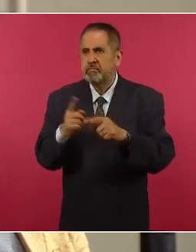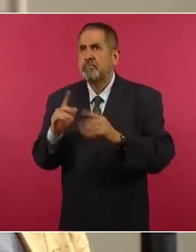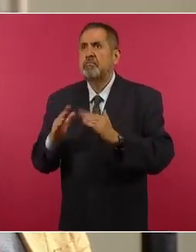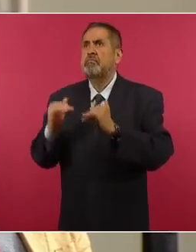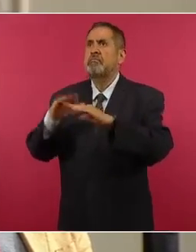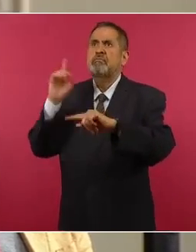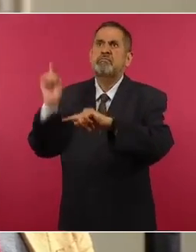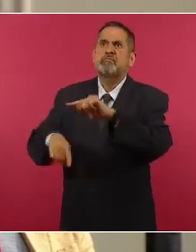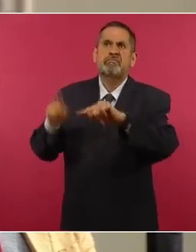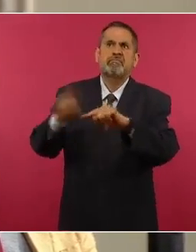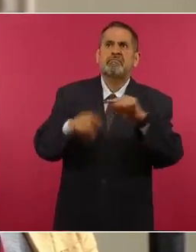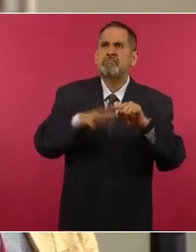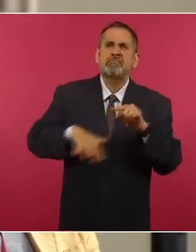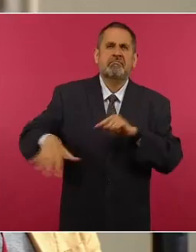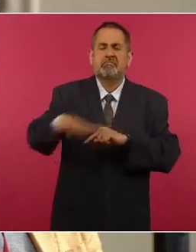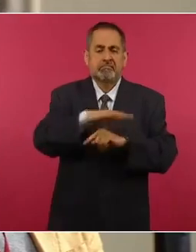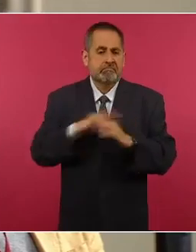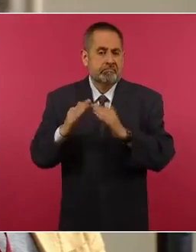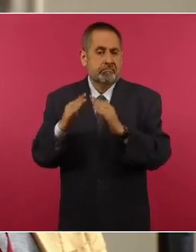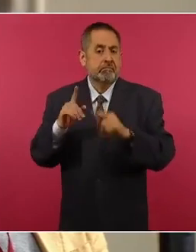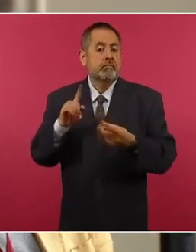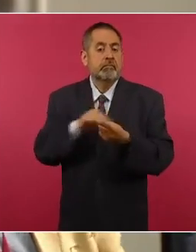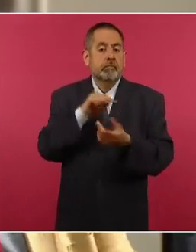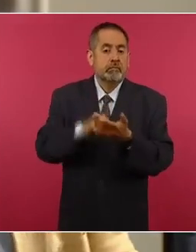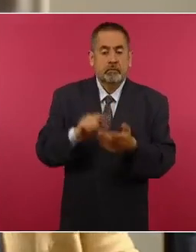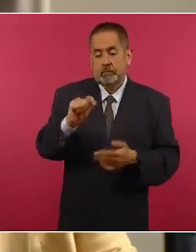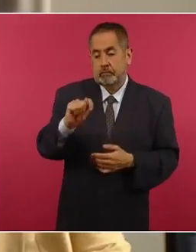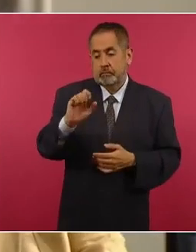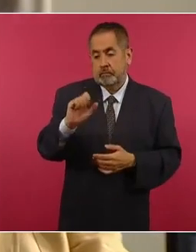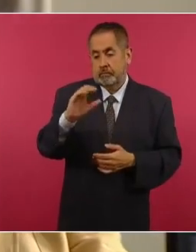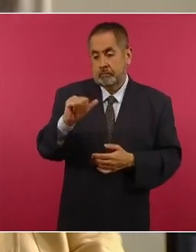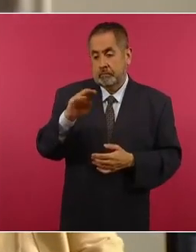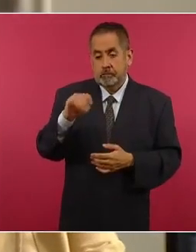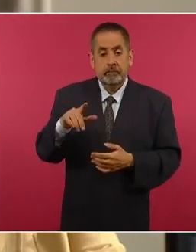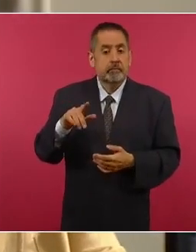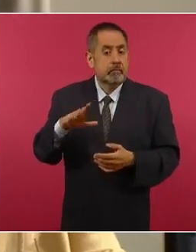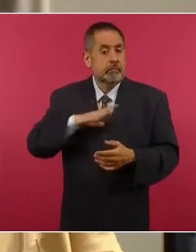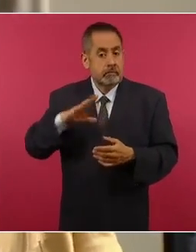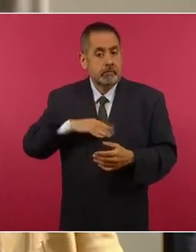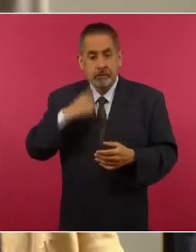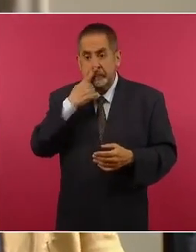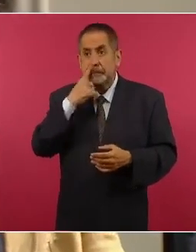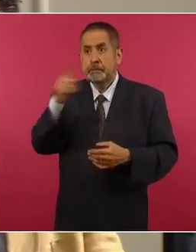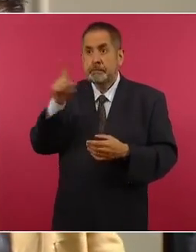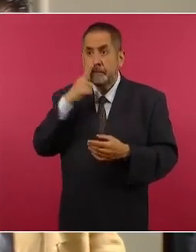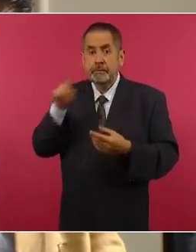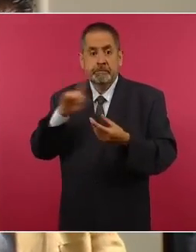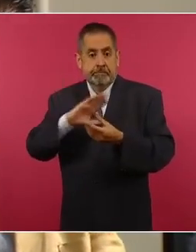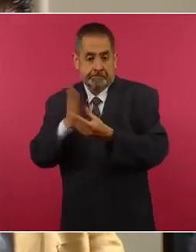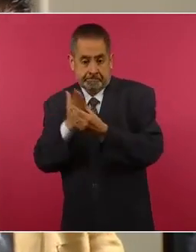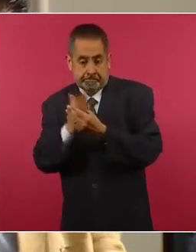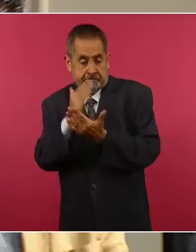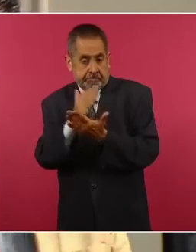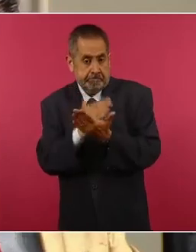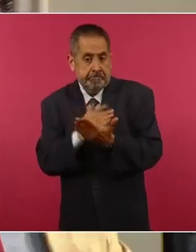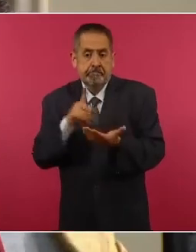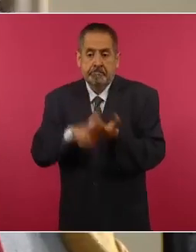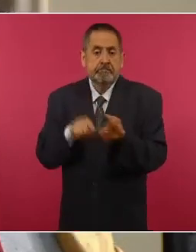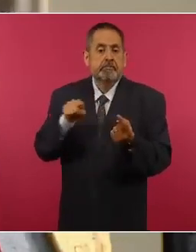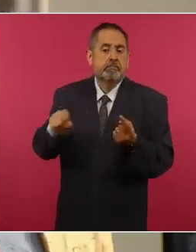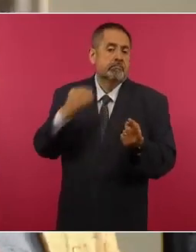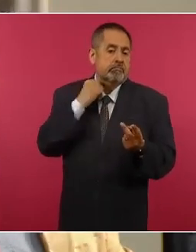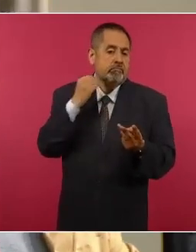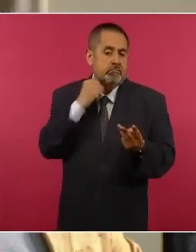casas en la zona de Tecámac y quien ya cuenta con, incluso con varias carpetas de investigación y del propio abogado, quien